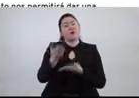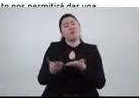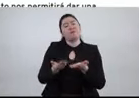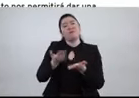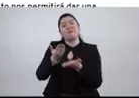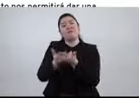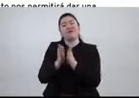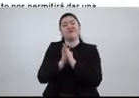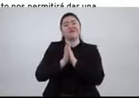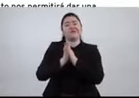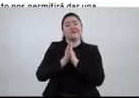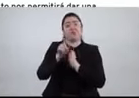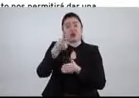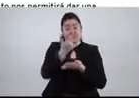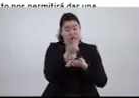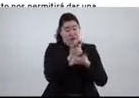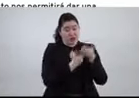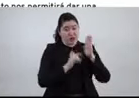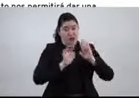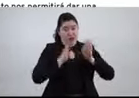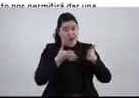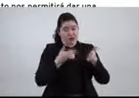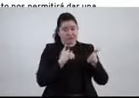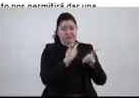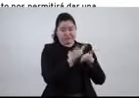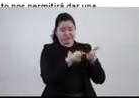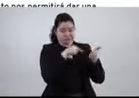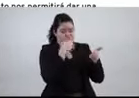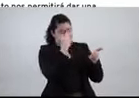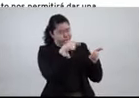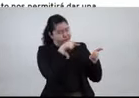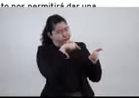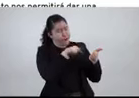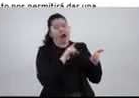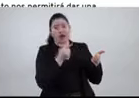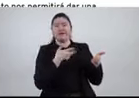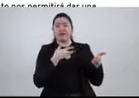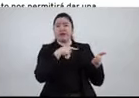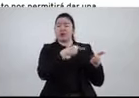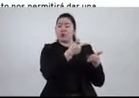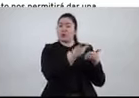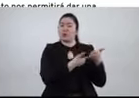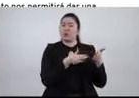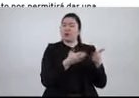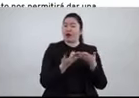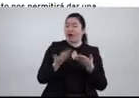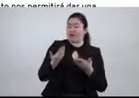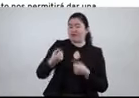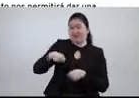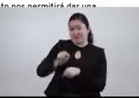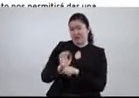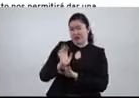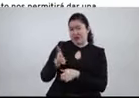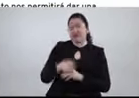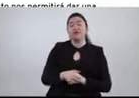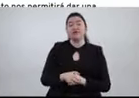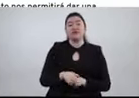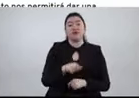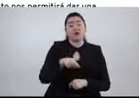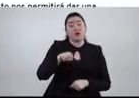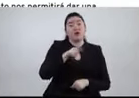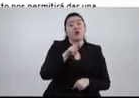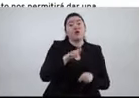persona registrada en el padrón de personal educativo, que ya se verificó, que ya se integró al padrón desde hace un par de semanas, va a tener